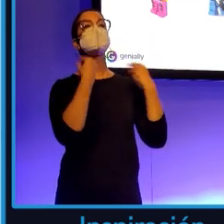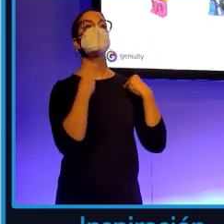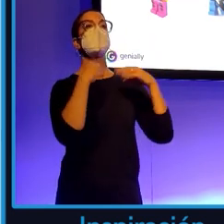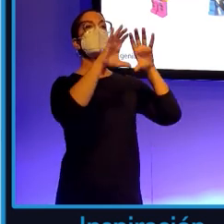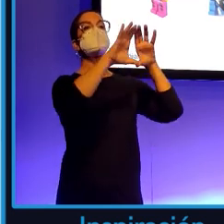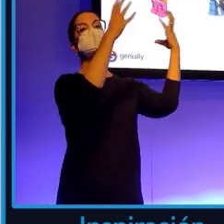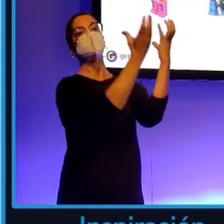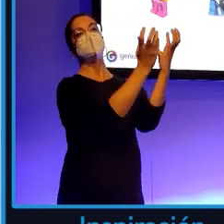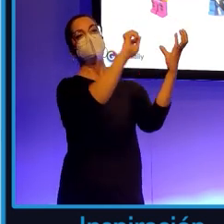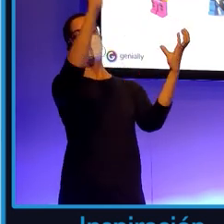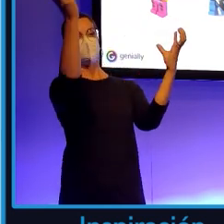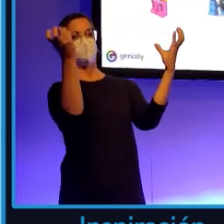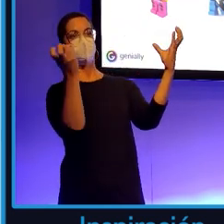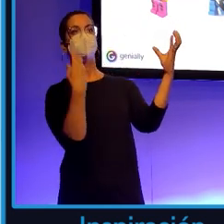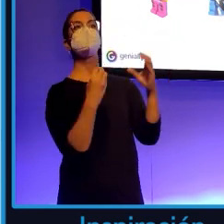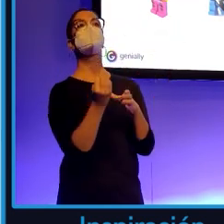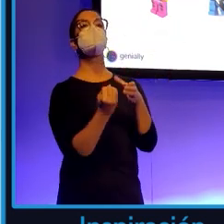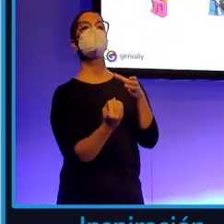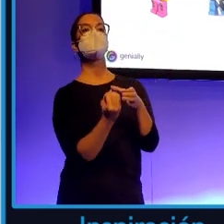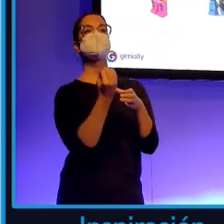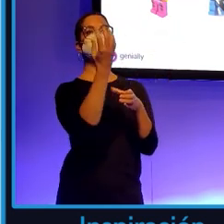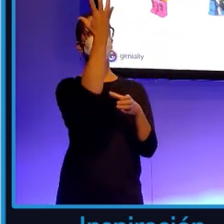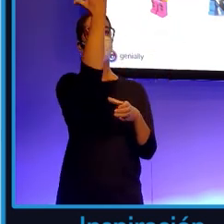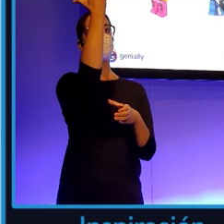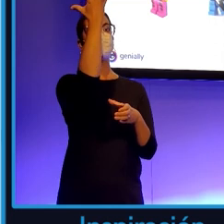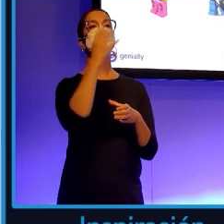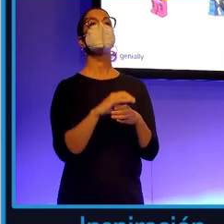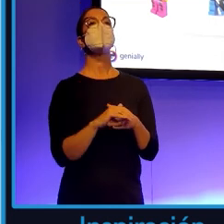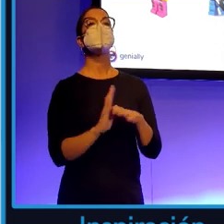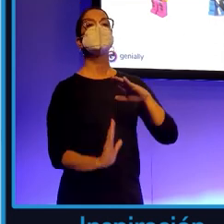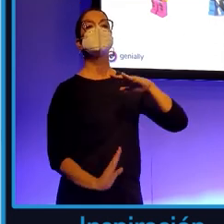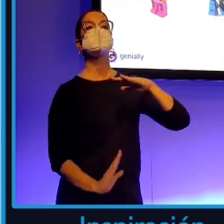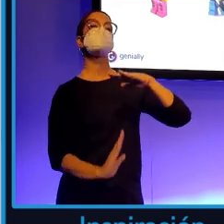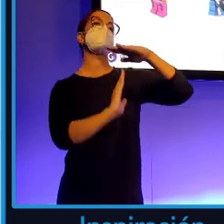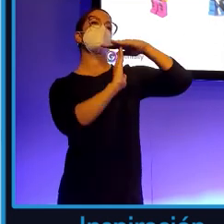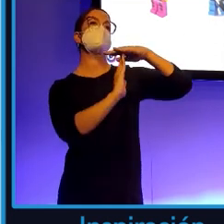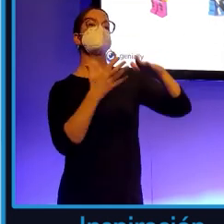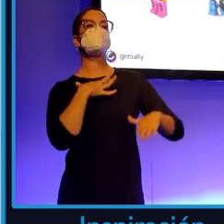que también puse como módulo después que se puede separar y en caso